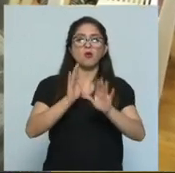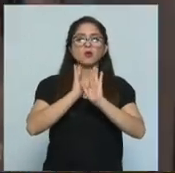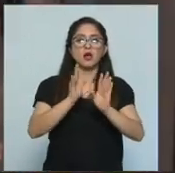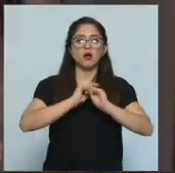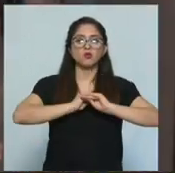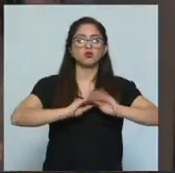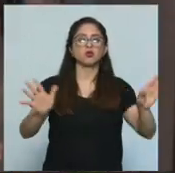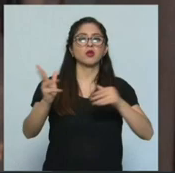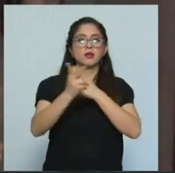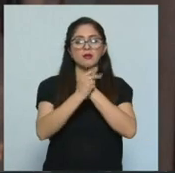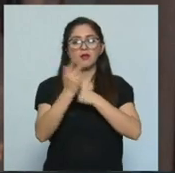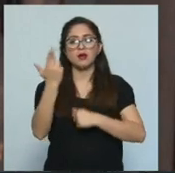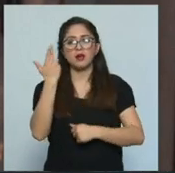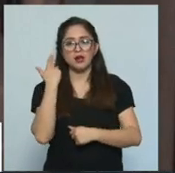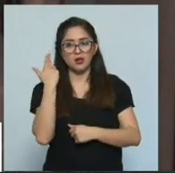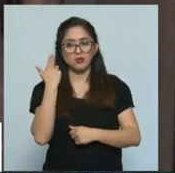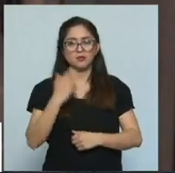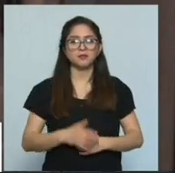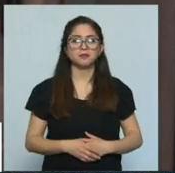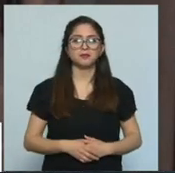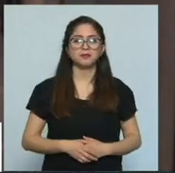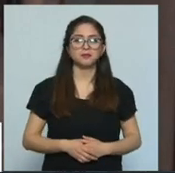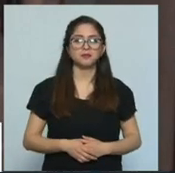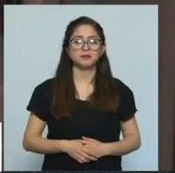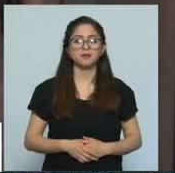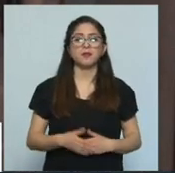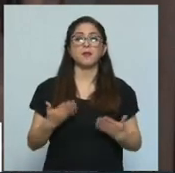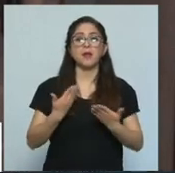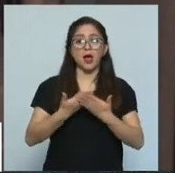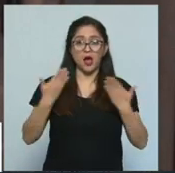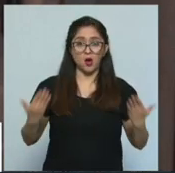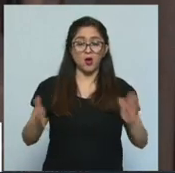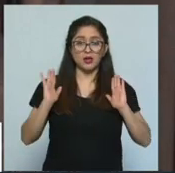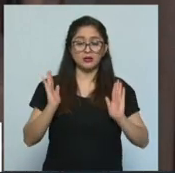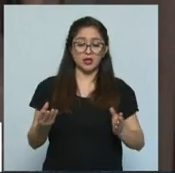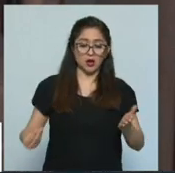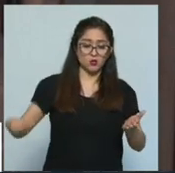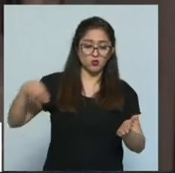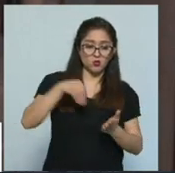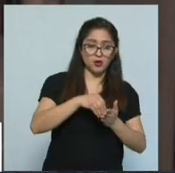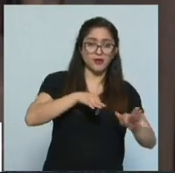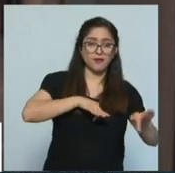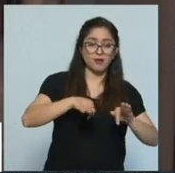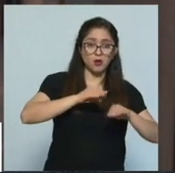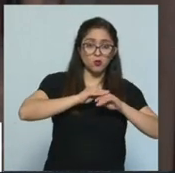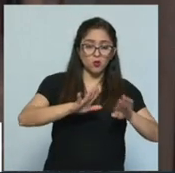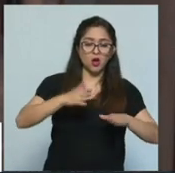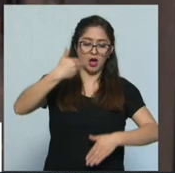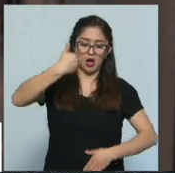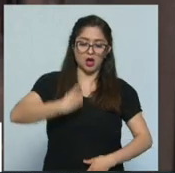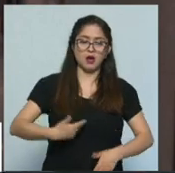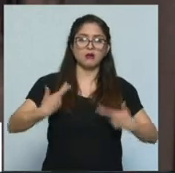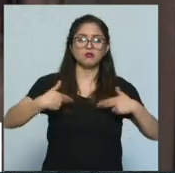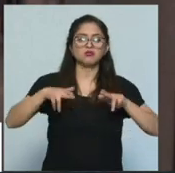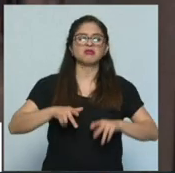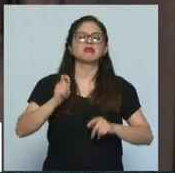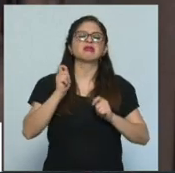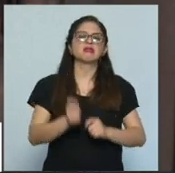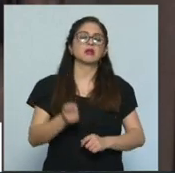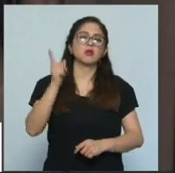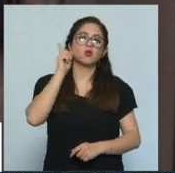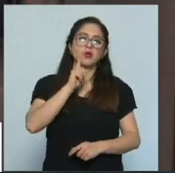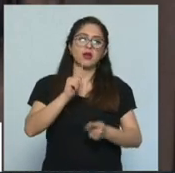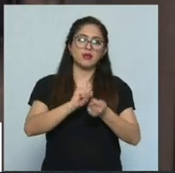comunicación. Ahorita he regresado a los medios de comunicación. Ya como mujer transexual, estoy colaborando en lo que viene siendo mi